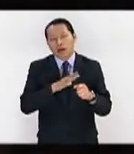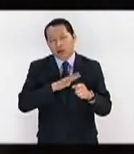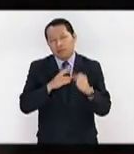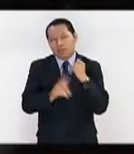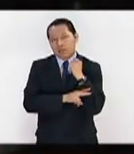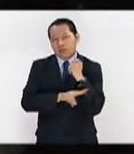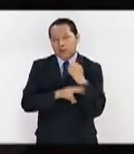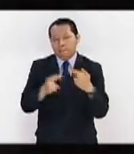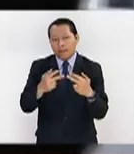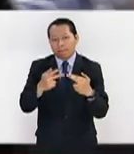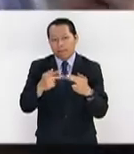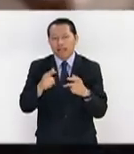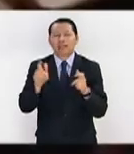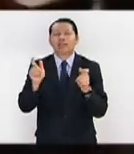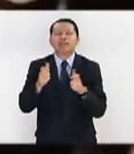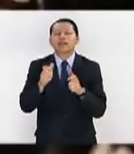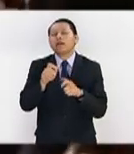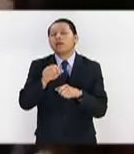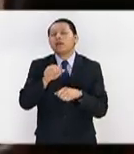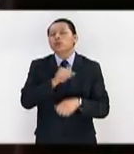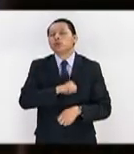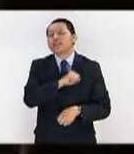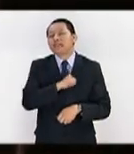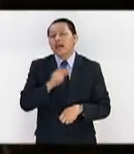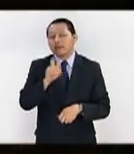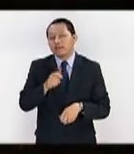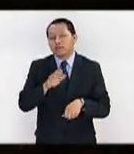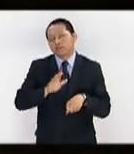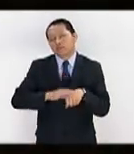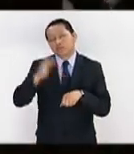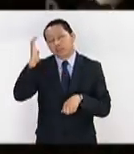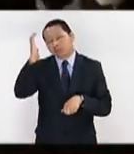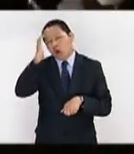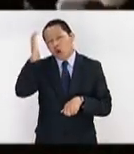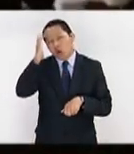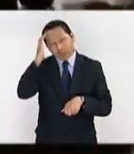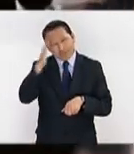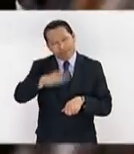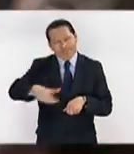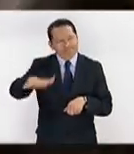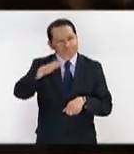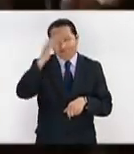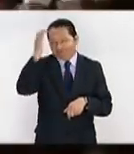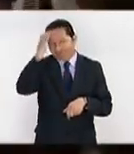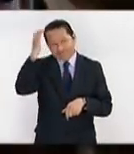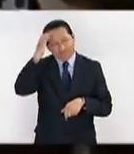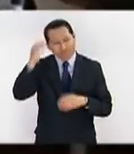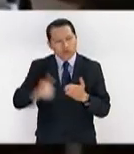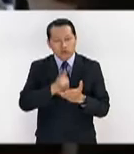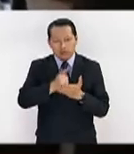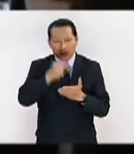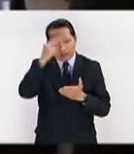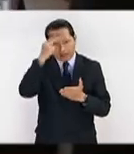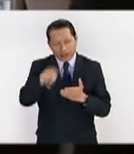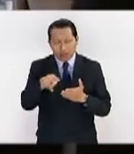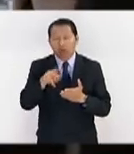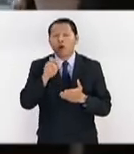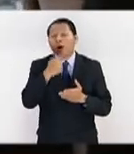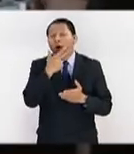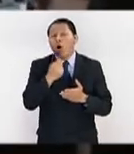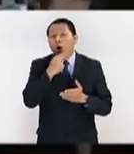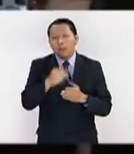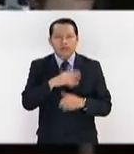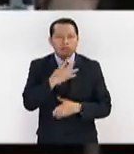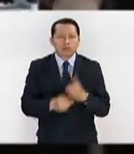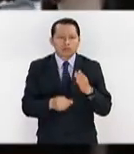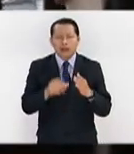joyería La Pequeña Suiza, una de las joyerías más conocidas en toda la Ciudad de México. Los hombres